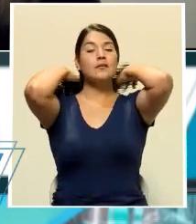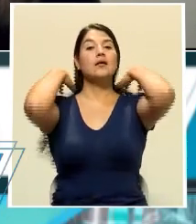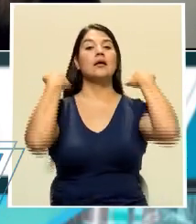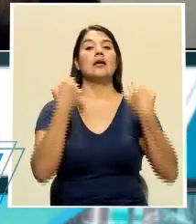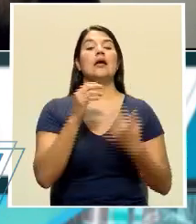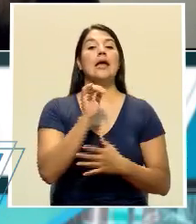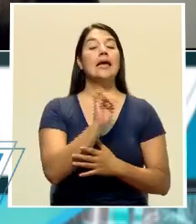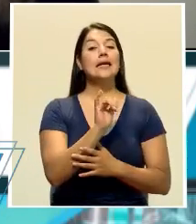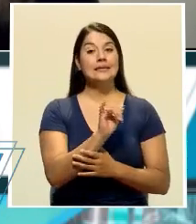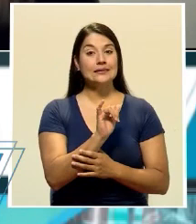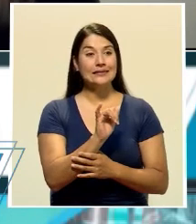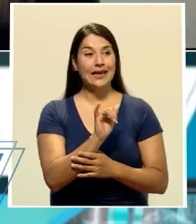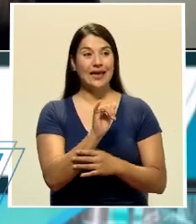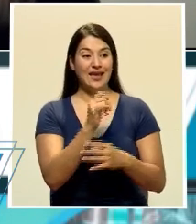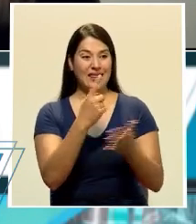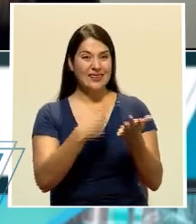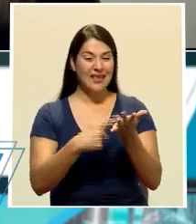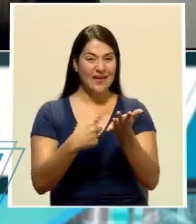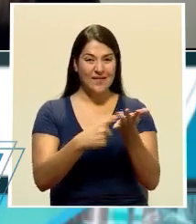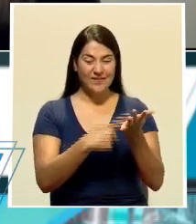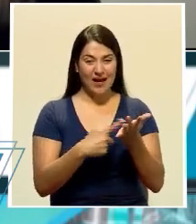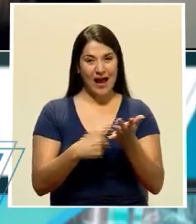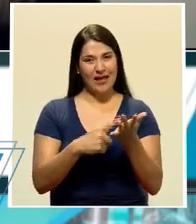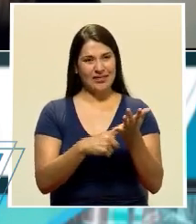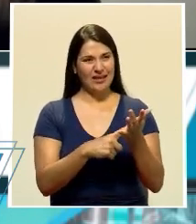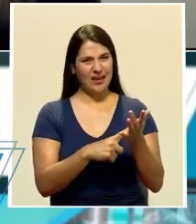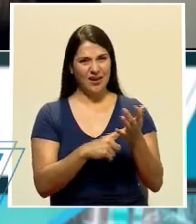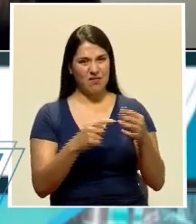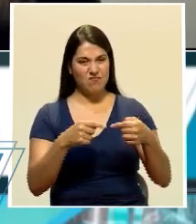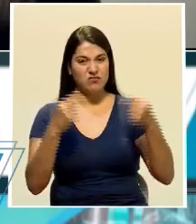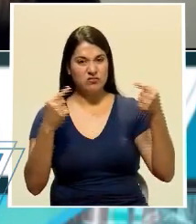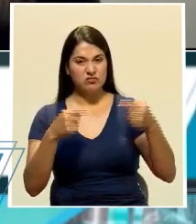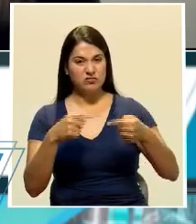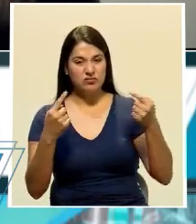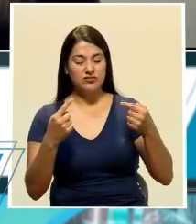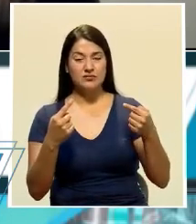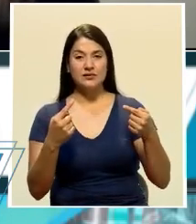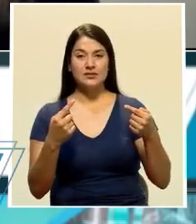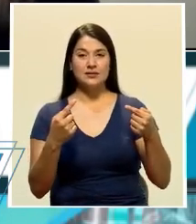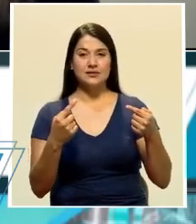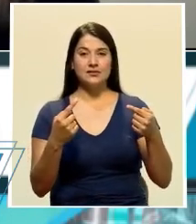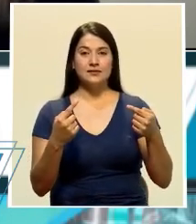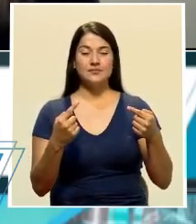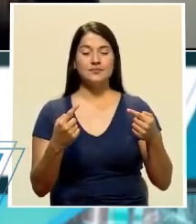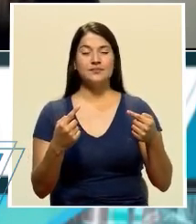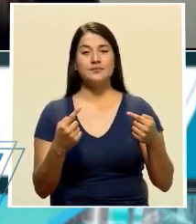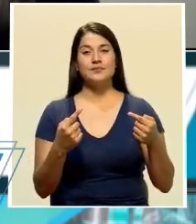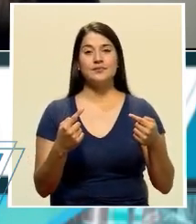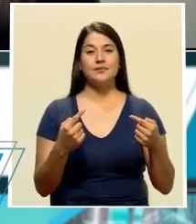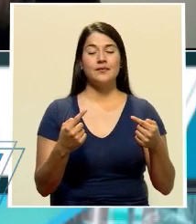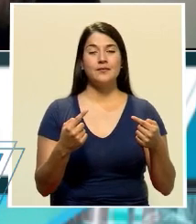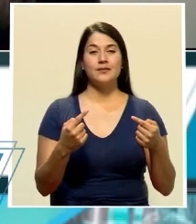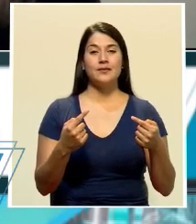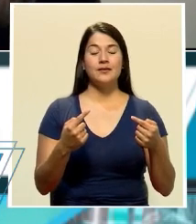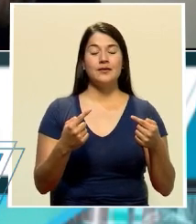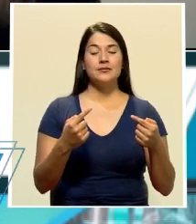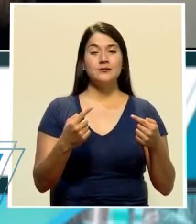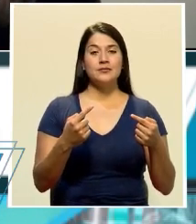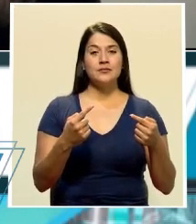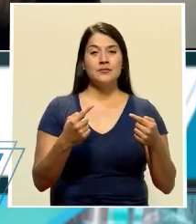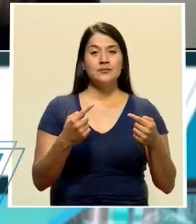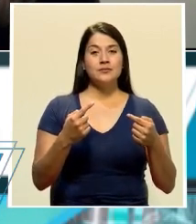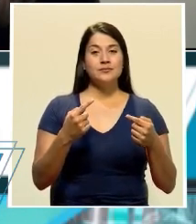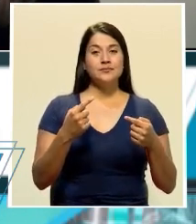instalado de cierto debate caníbal, un cierto canibalismo, en donde pasa